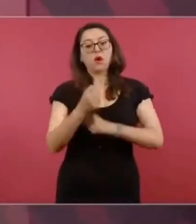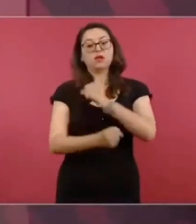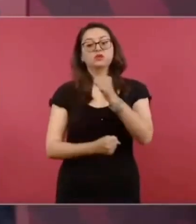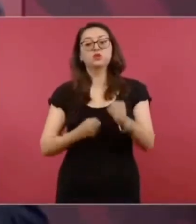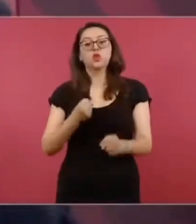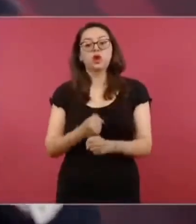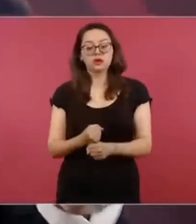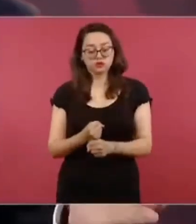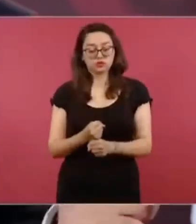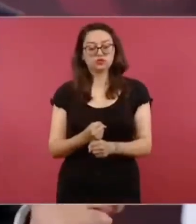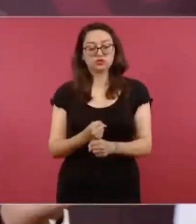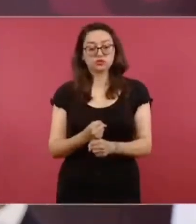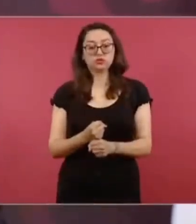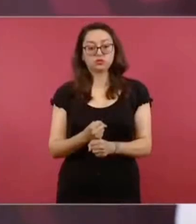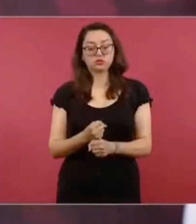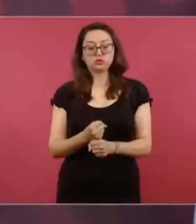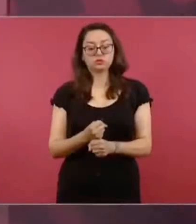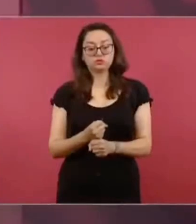y nada más